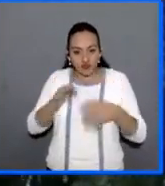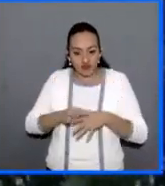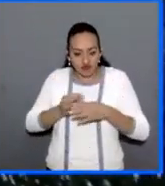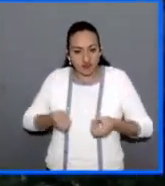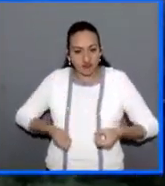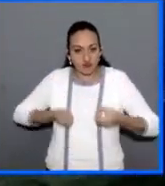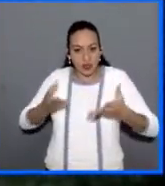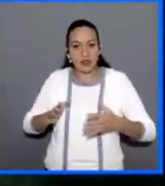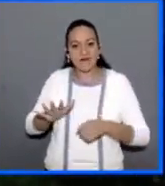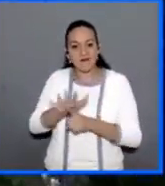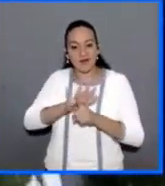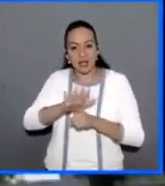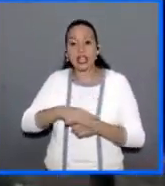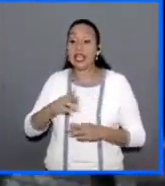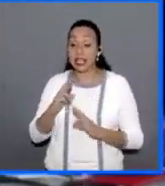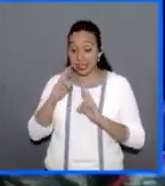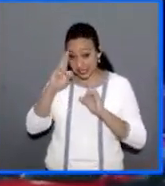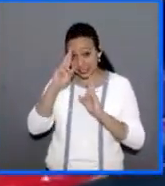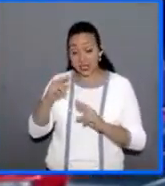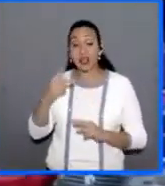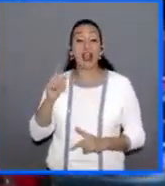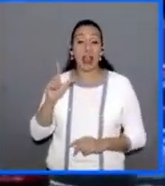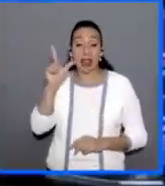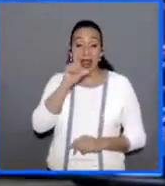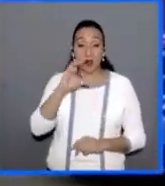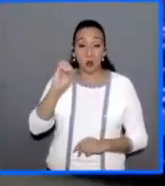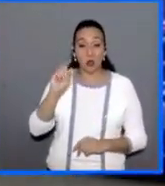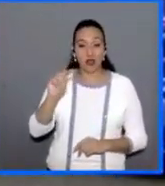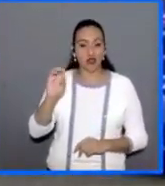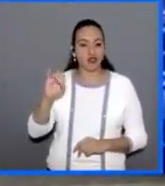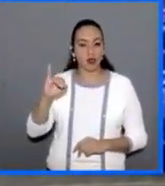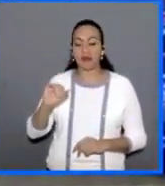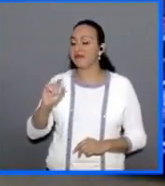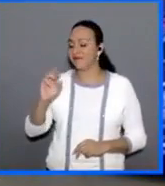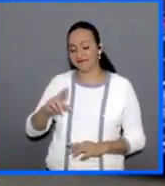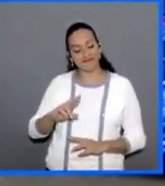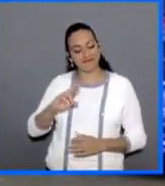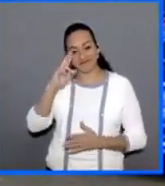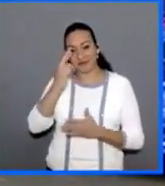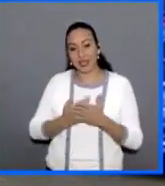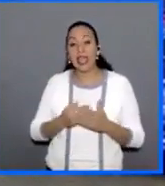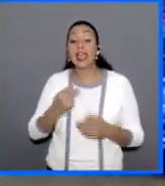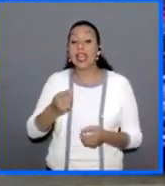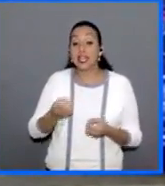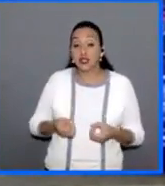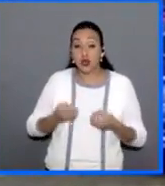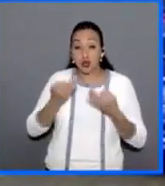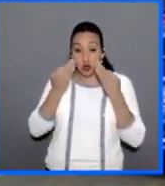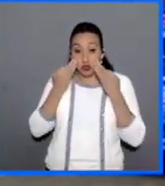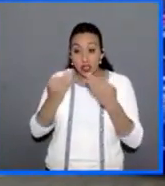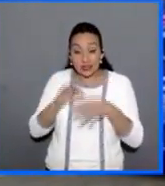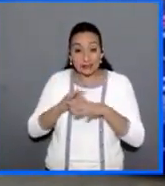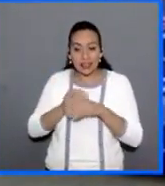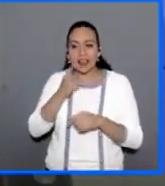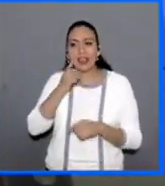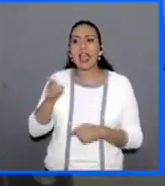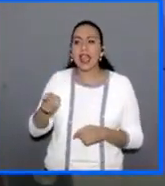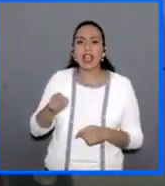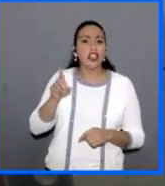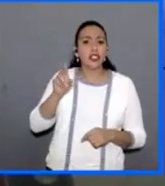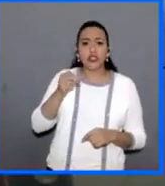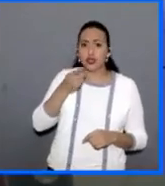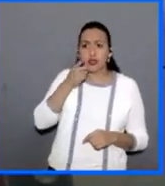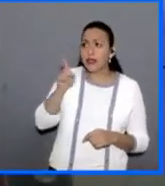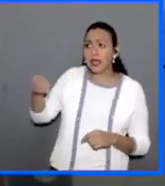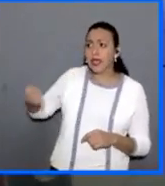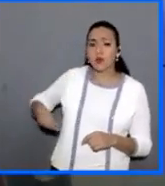lengua otomí ni su versión. Esa declaración falsa fue usada para detener a una persona que él nunca señaló. Con el apoyo